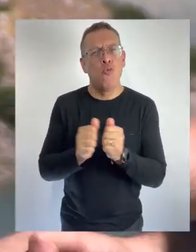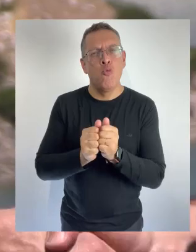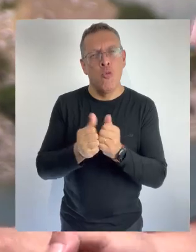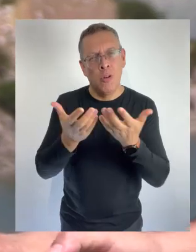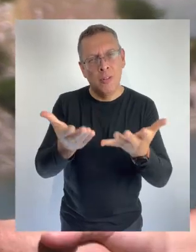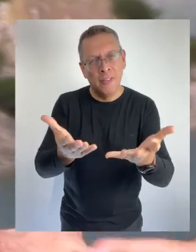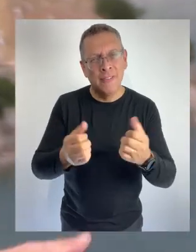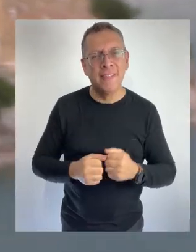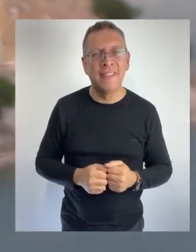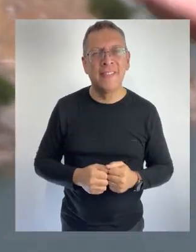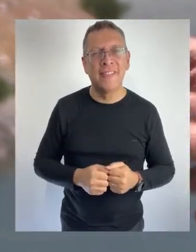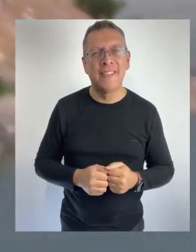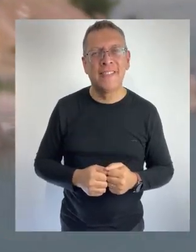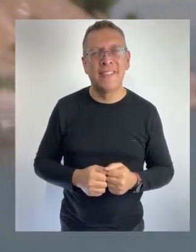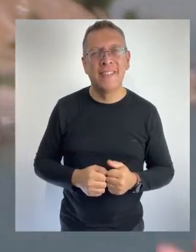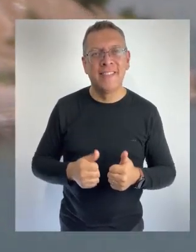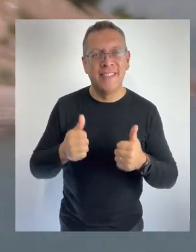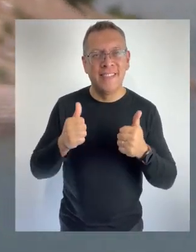Muchas gracias.